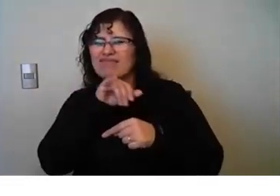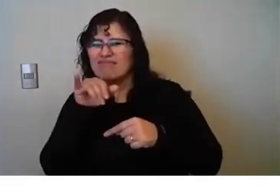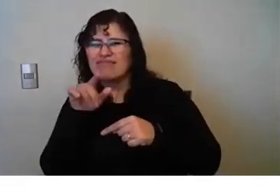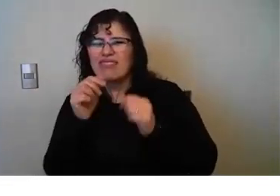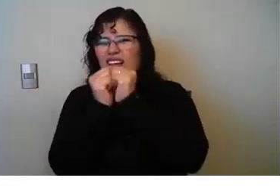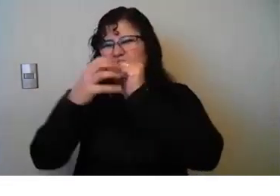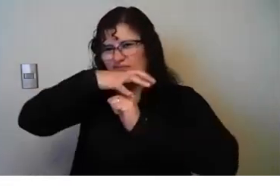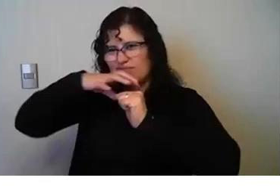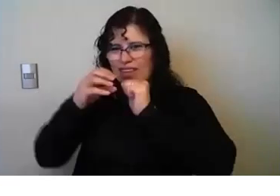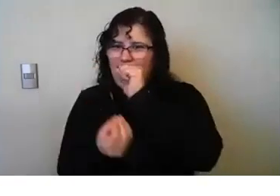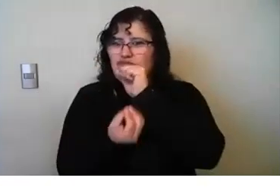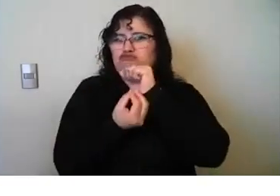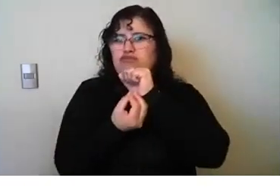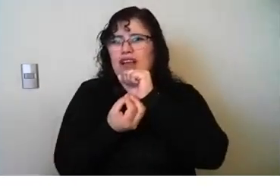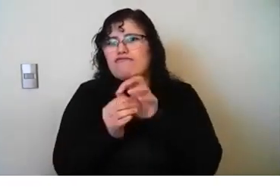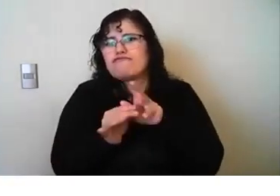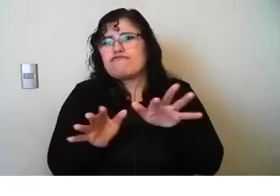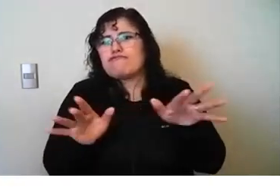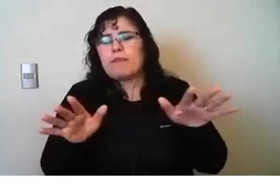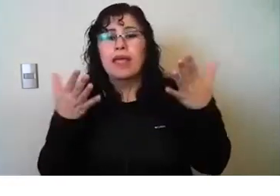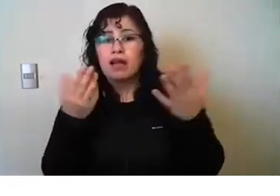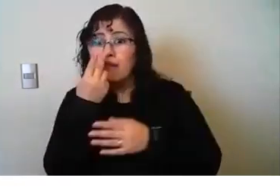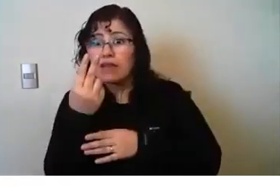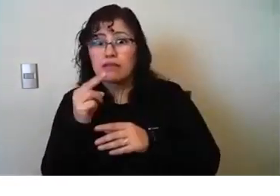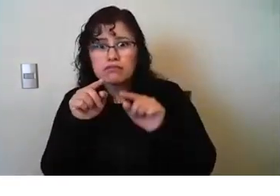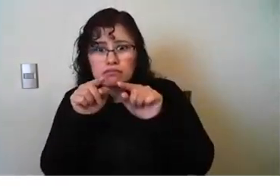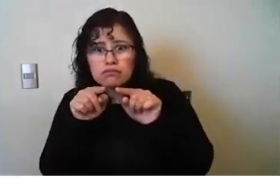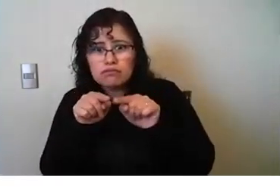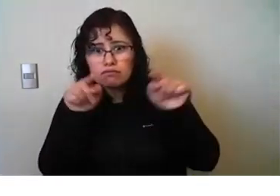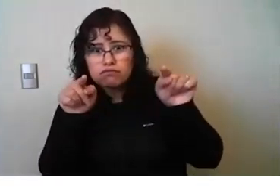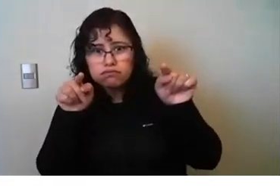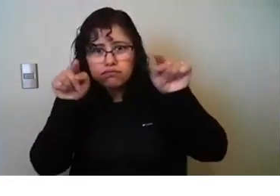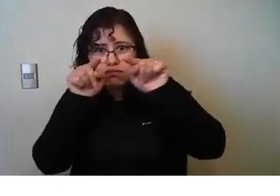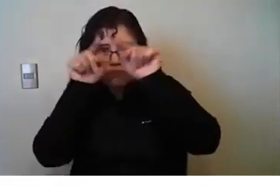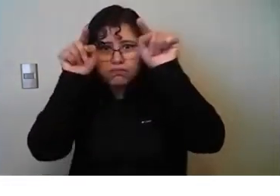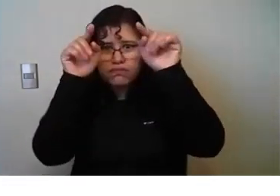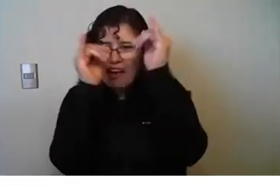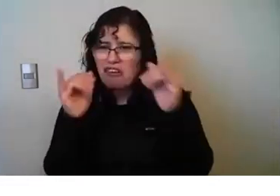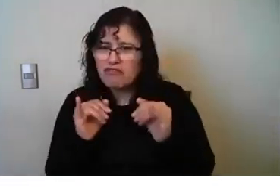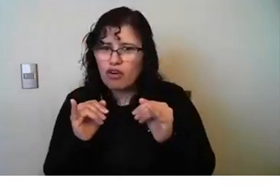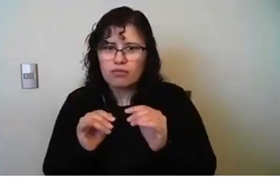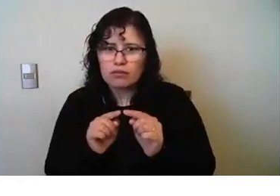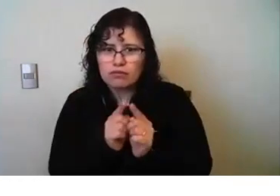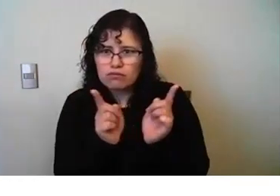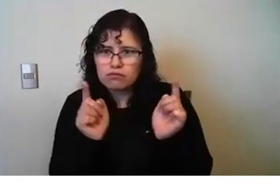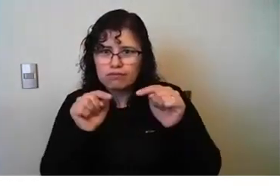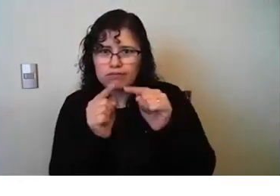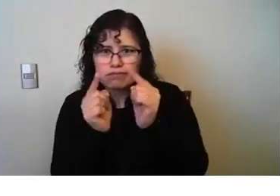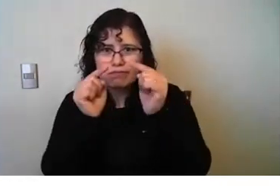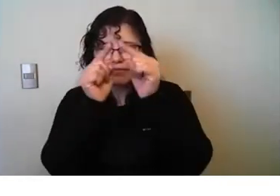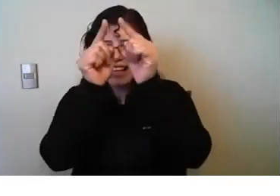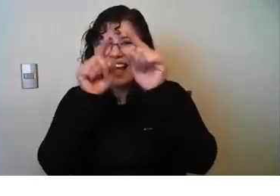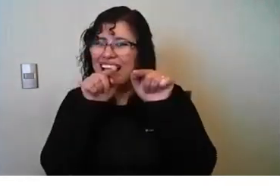delimitando en la imagen un circuito cerebral, ¿cierto? Que